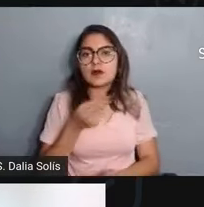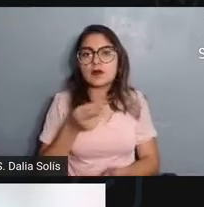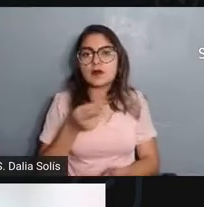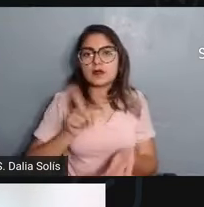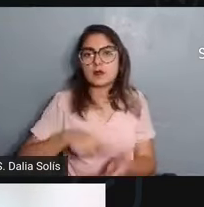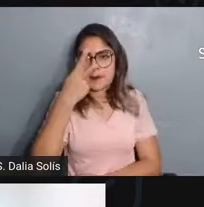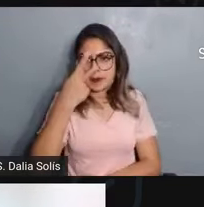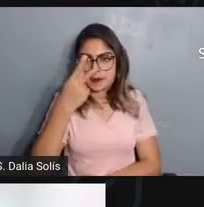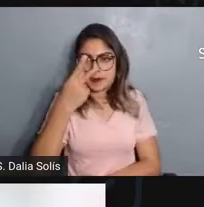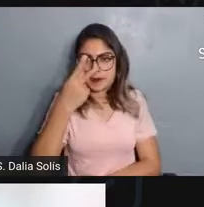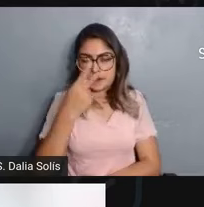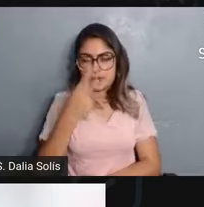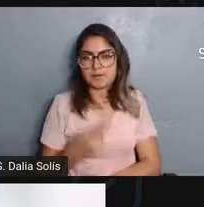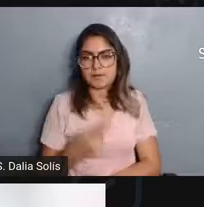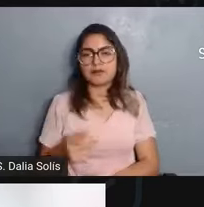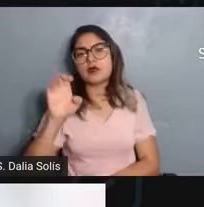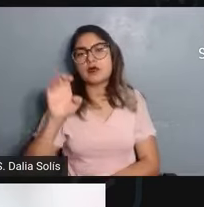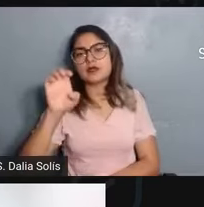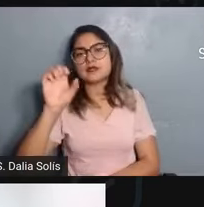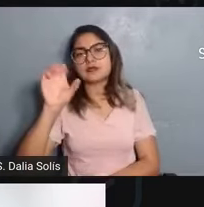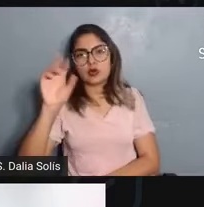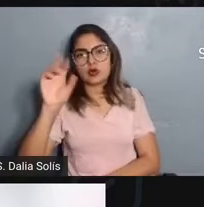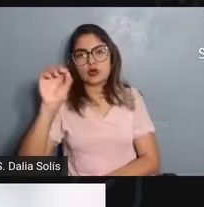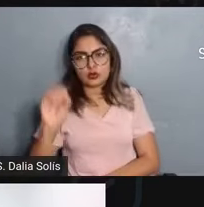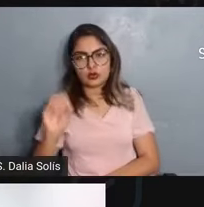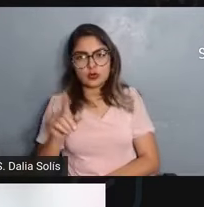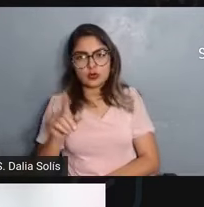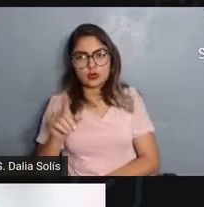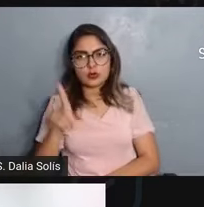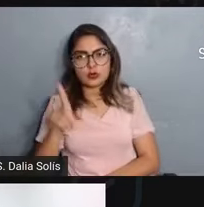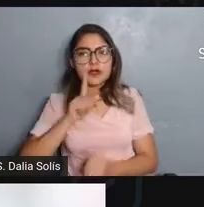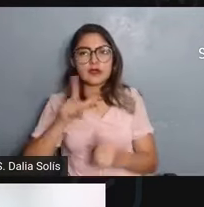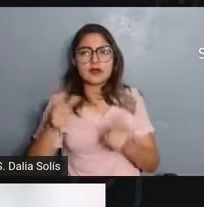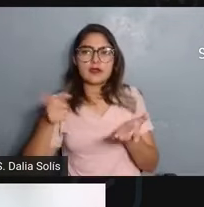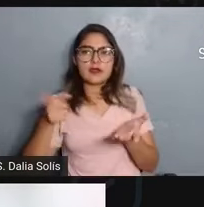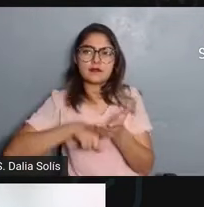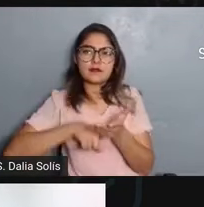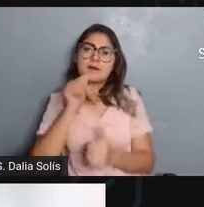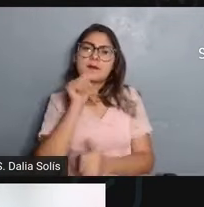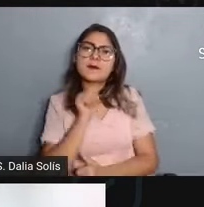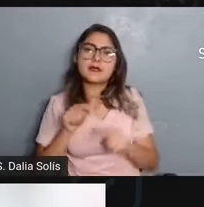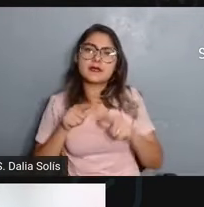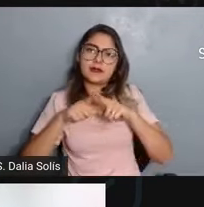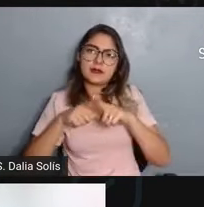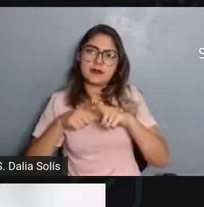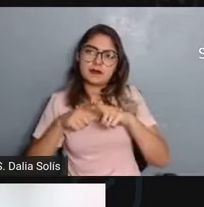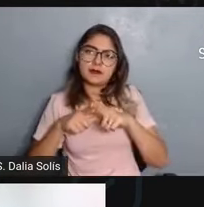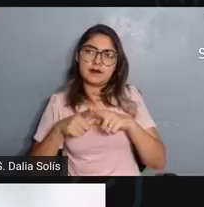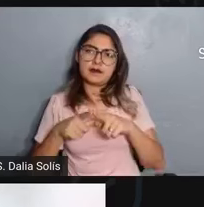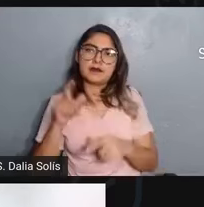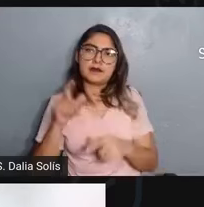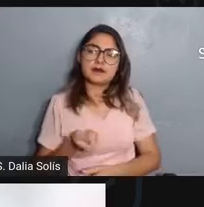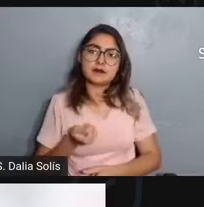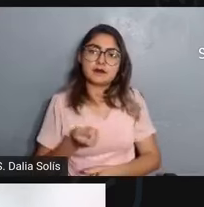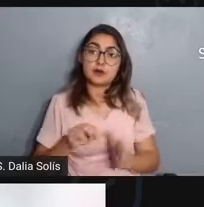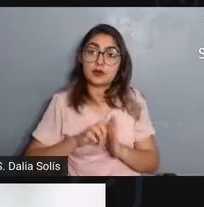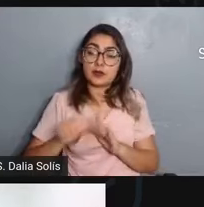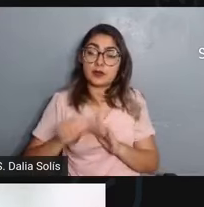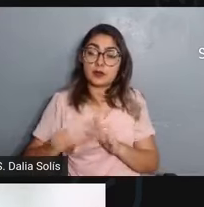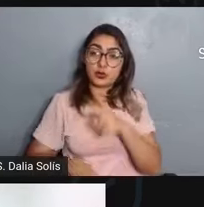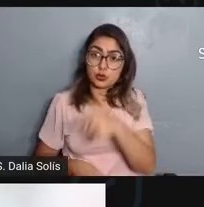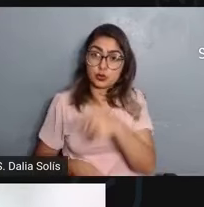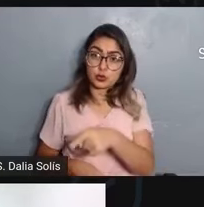el momento del nacimiento, porque eres niña, te vas a comportar de esta manera y porque eres niño, te vas a comportar de esta otra. Conforme